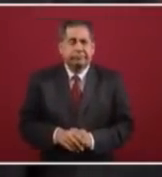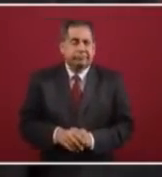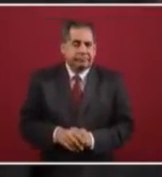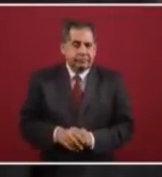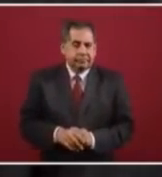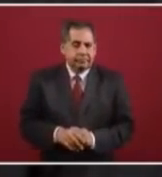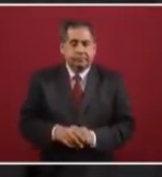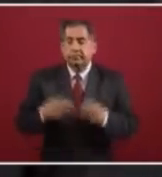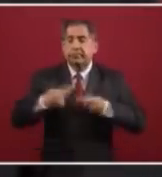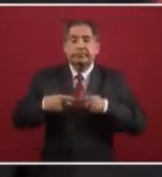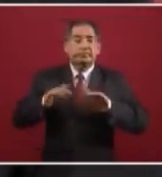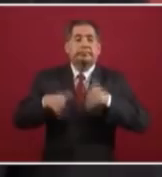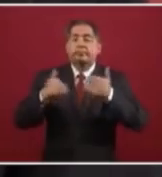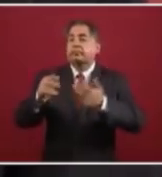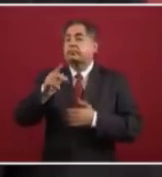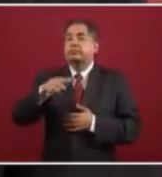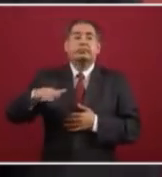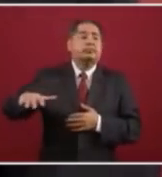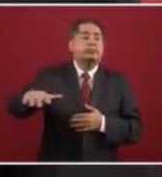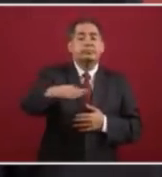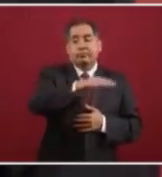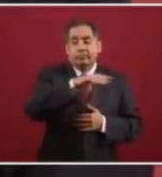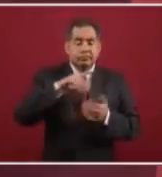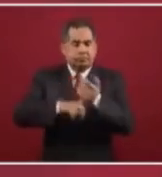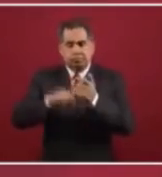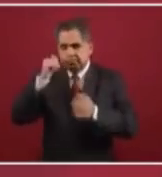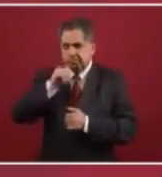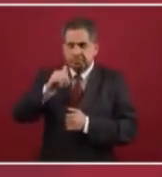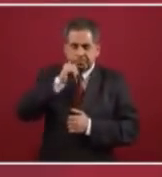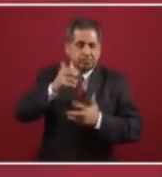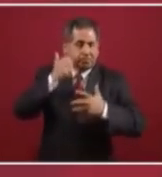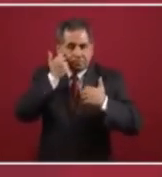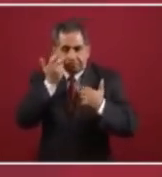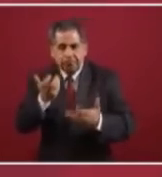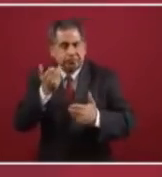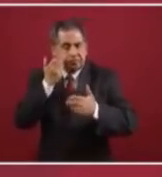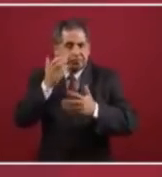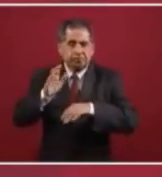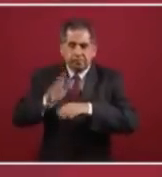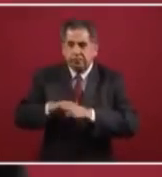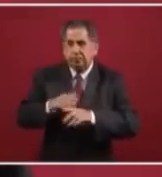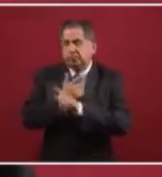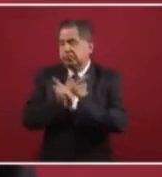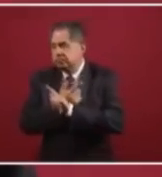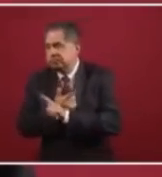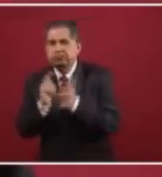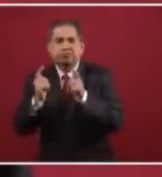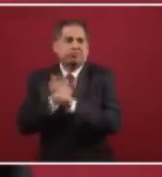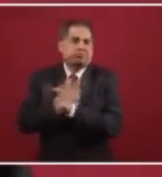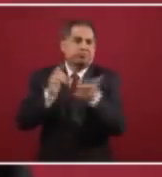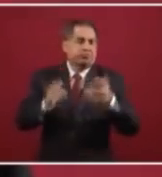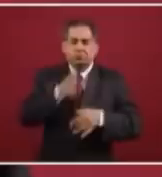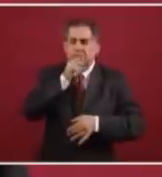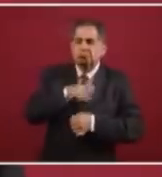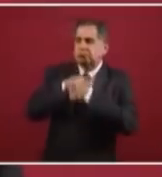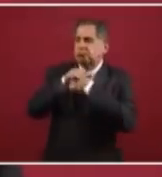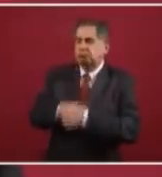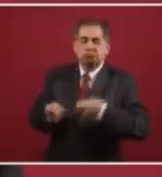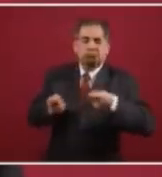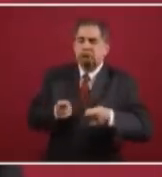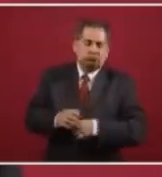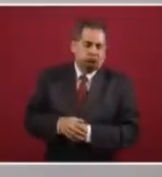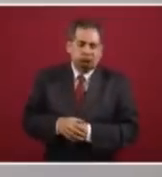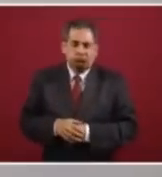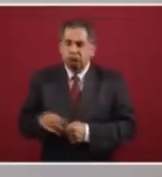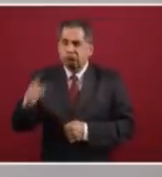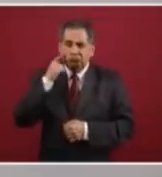Los pueblos siempre van a querer vivir en libertad y con